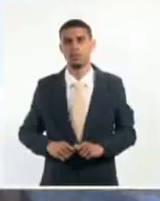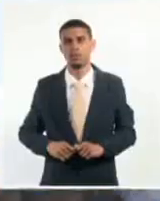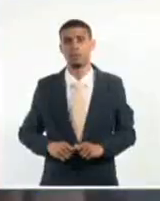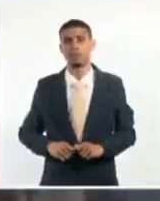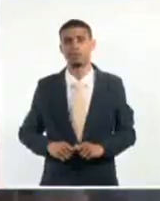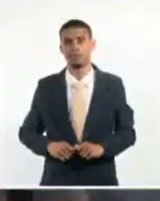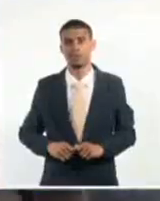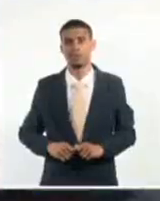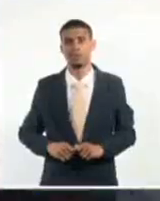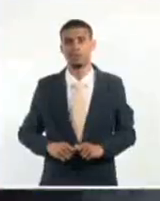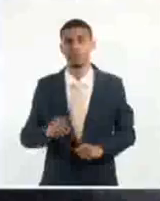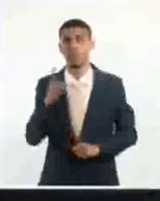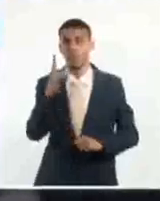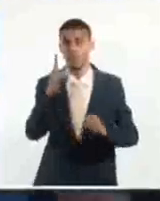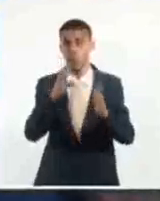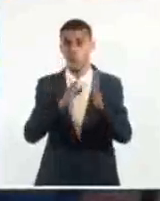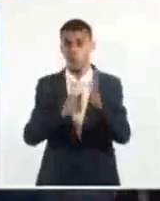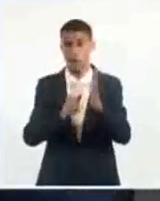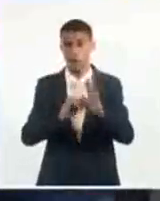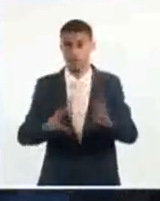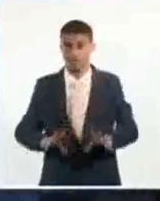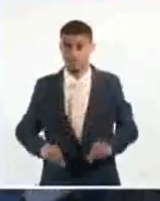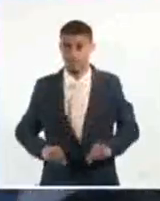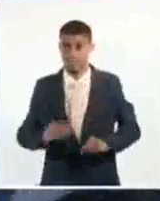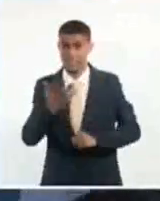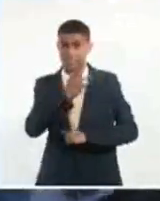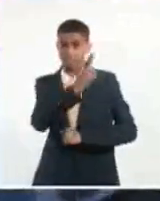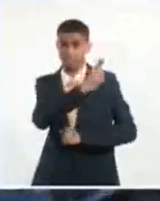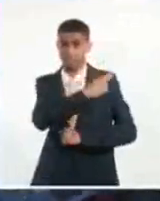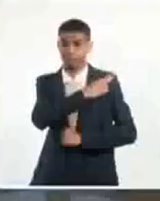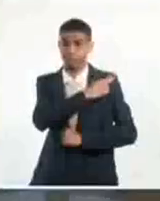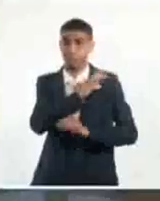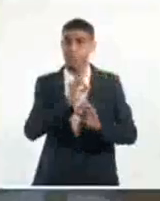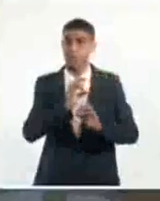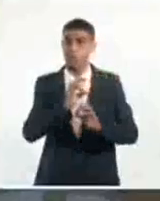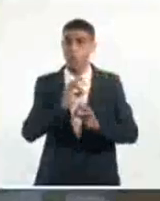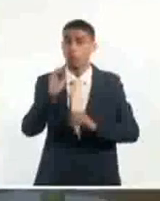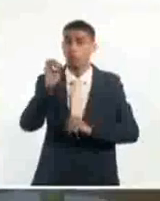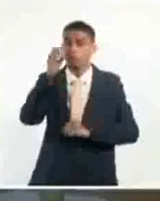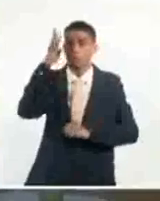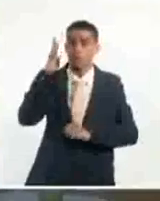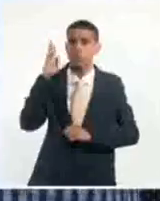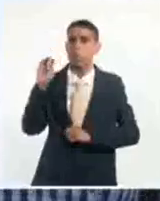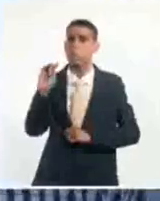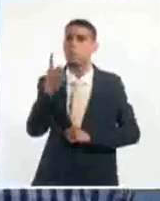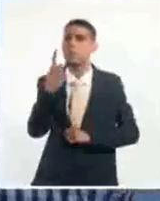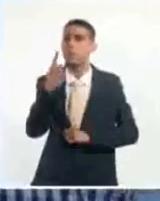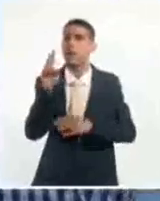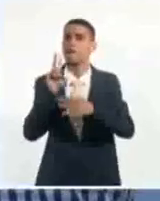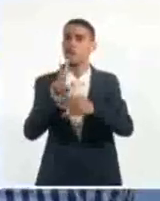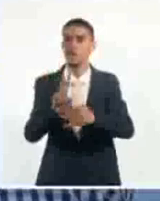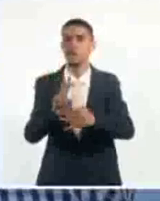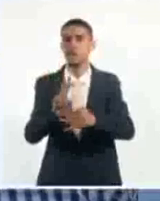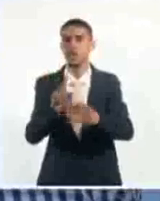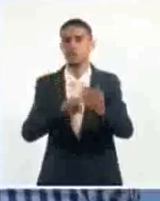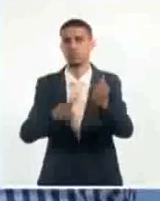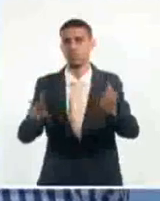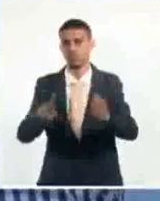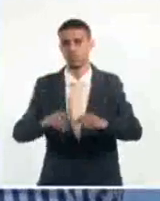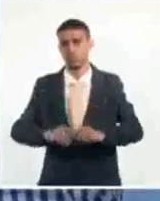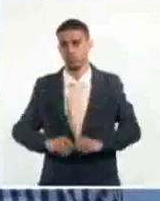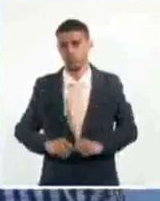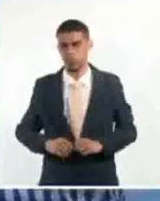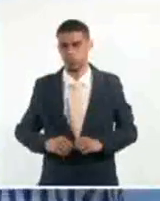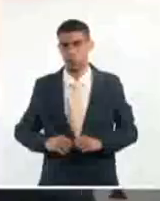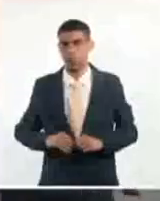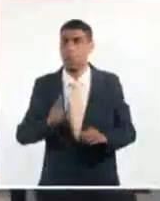Apenas un mes después de asumir la jefatura del Estado, Díaz-Canel encabezó la primera visita gubernamental a una provincia del país, una práctica que se